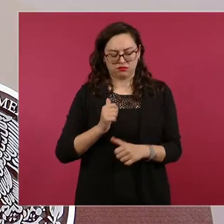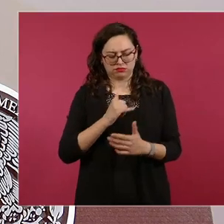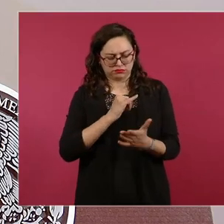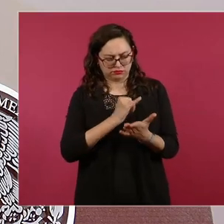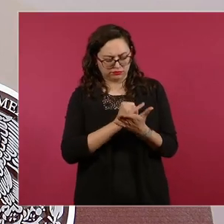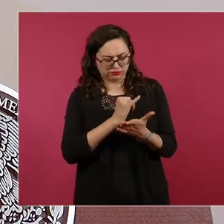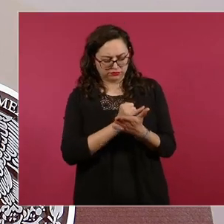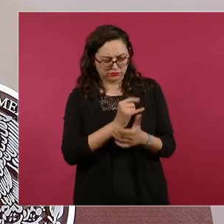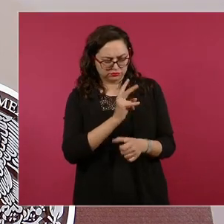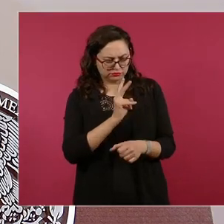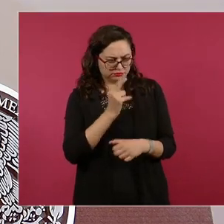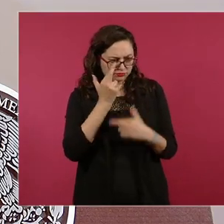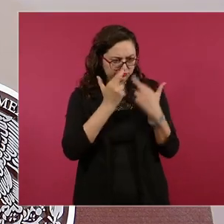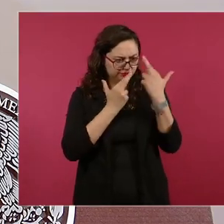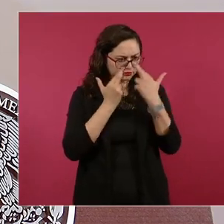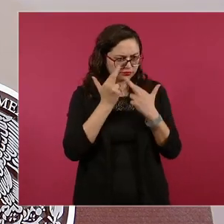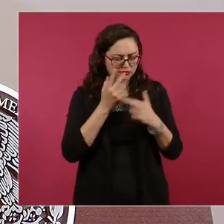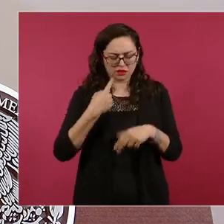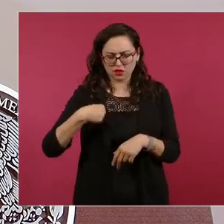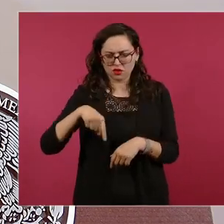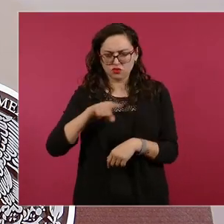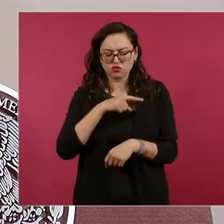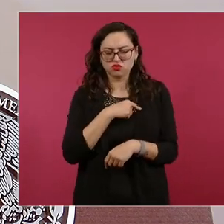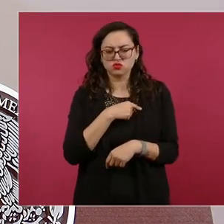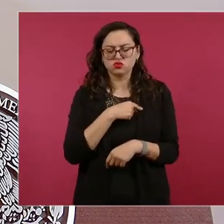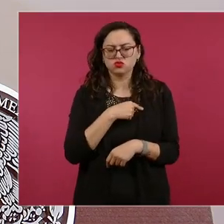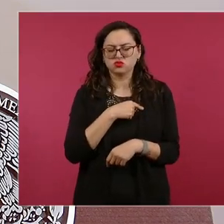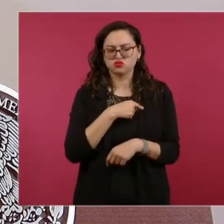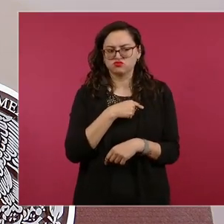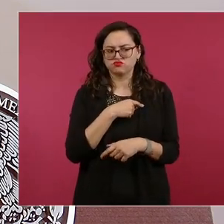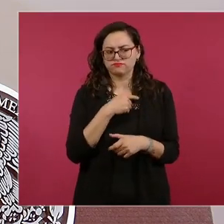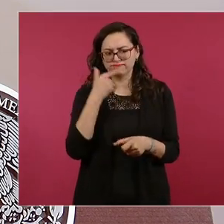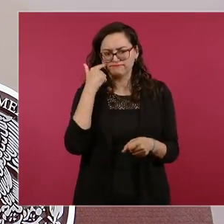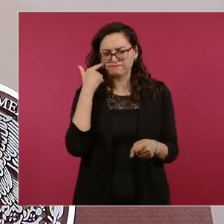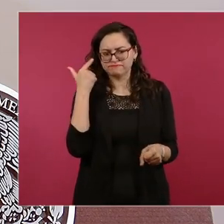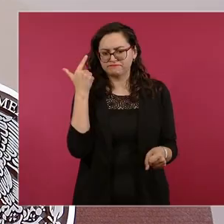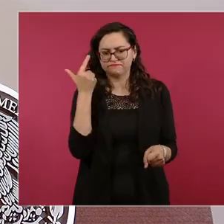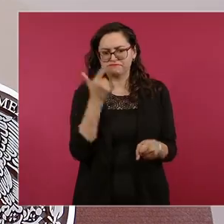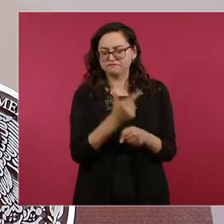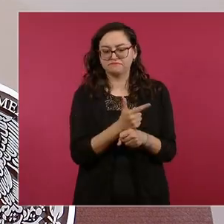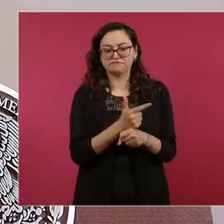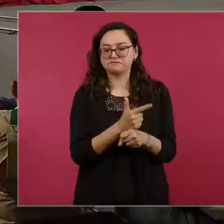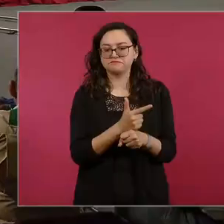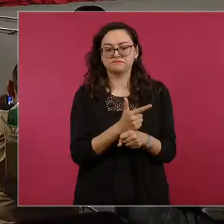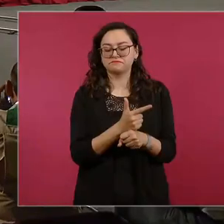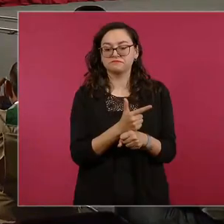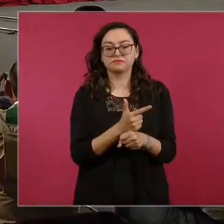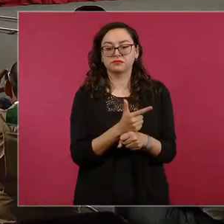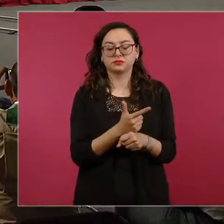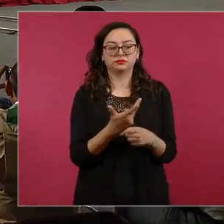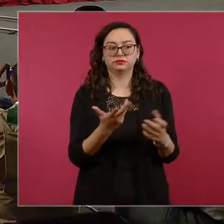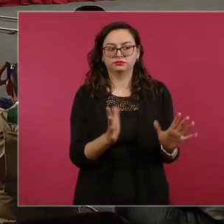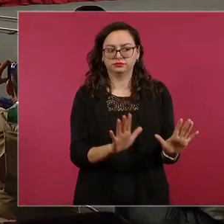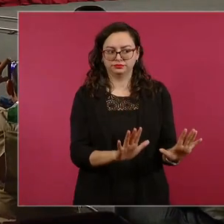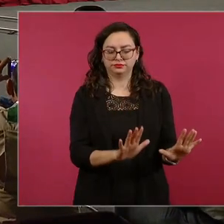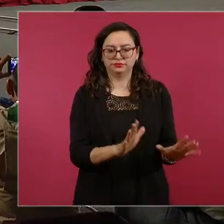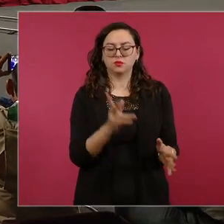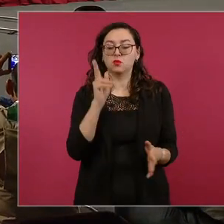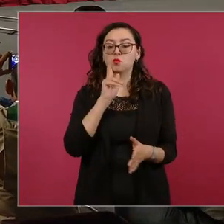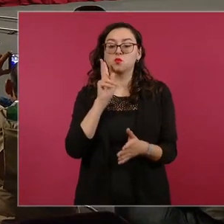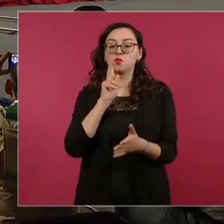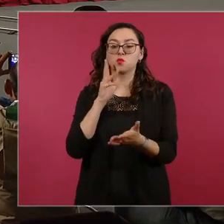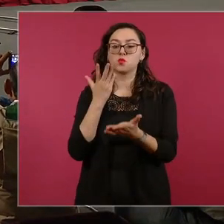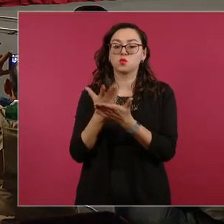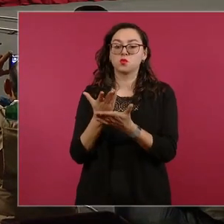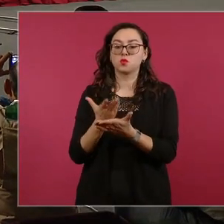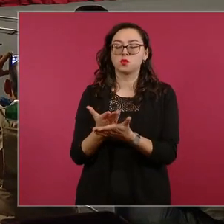llevamos a cabo evidentemente es para comprobar ante la autoridad jurisdiccional la